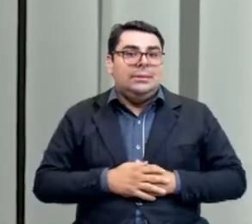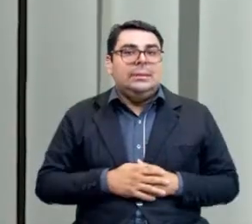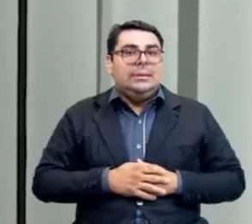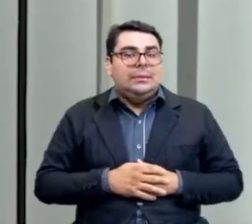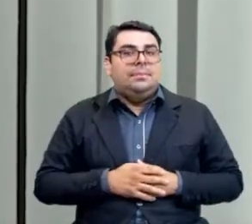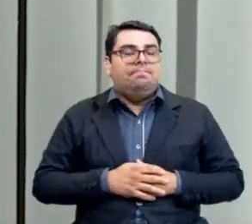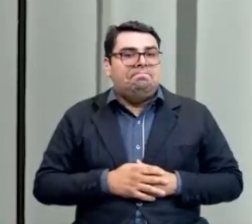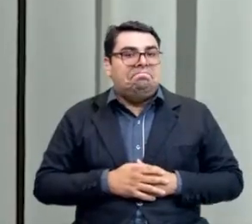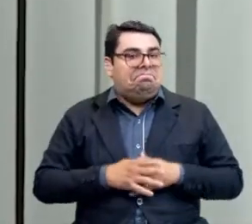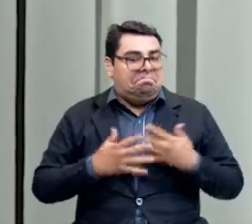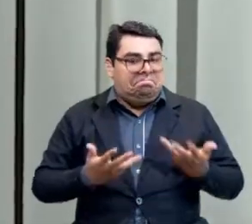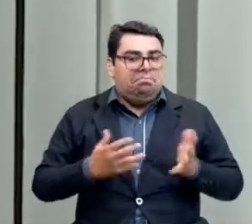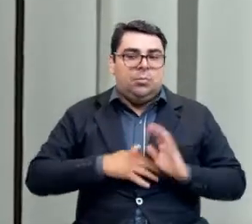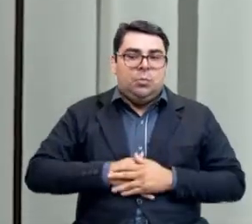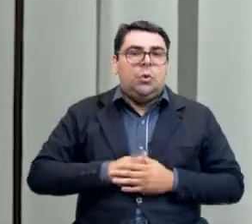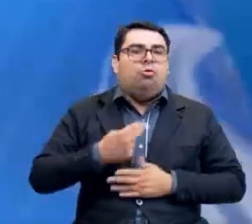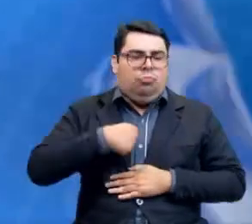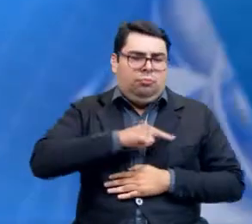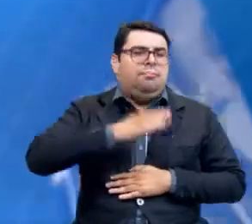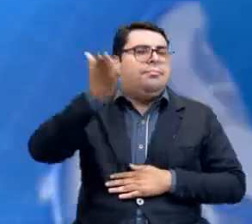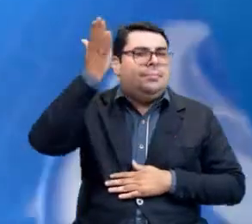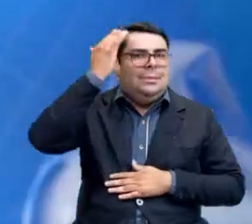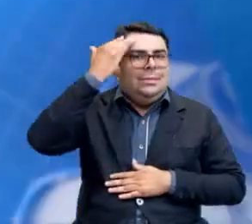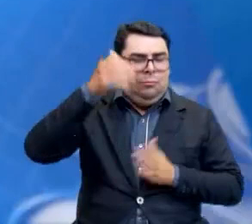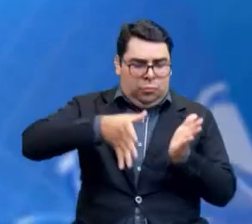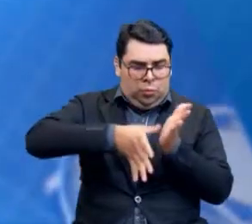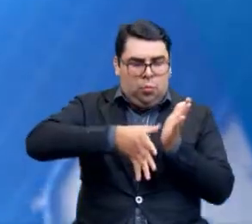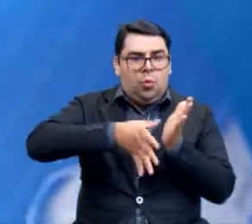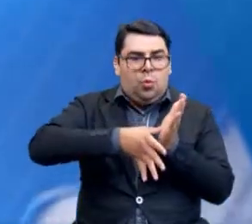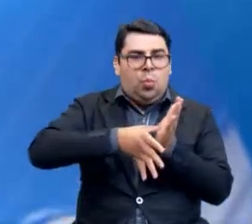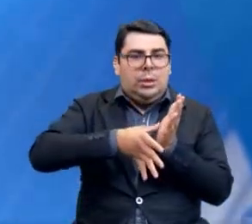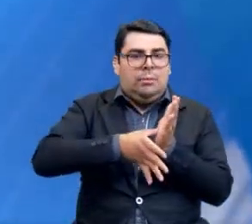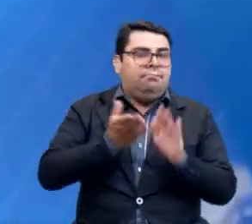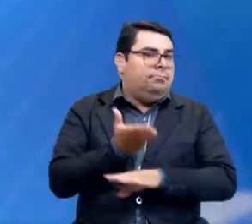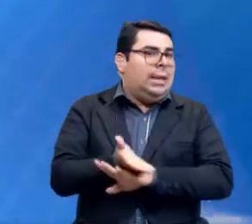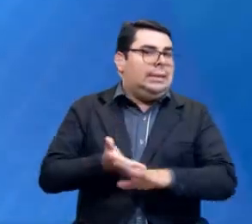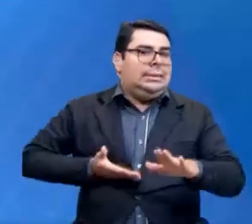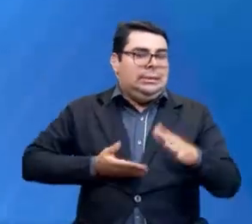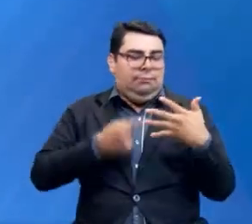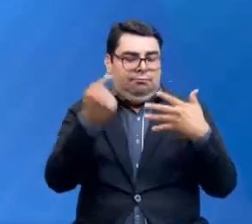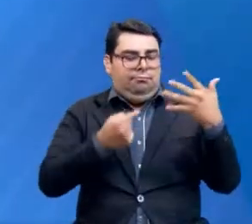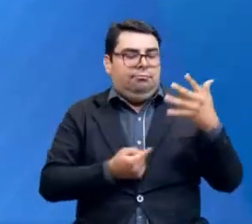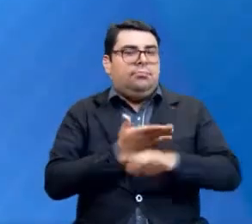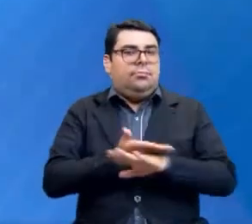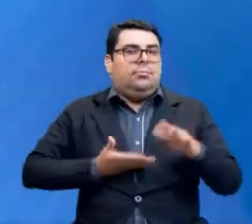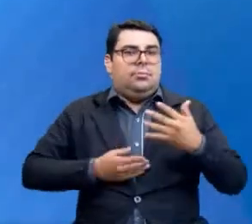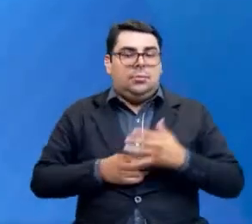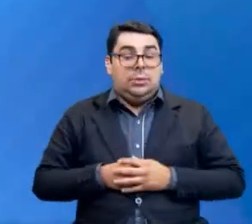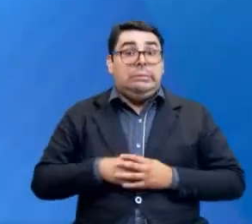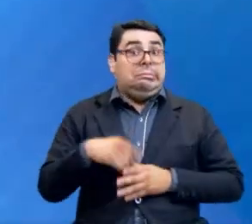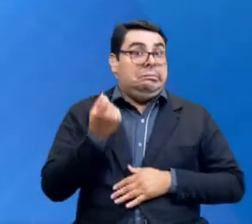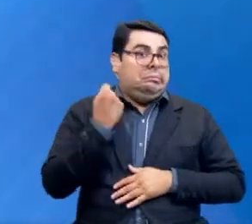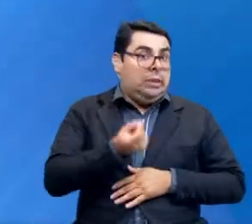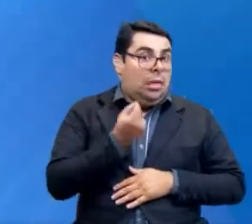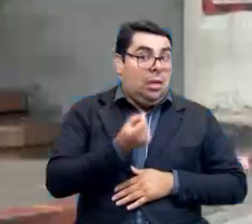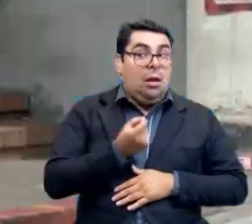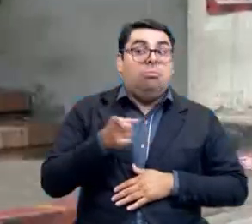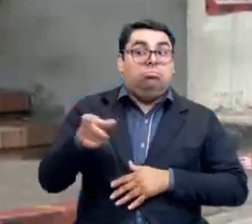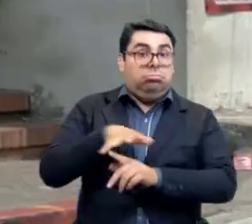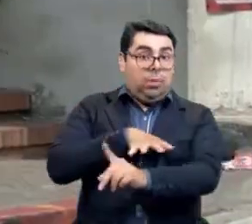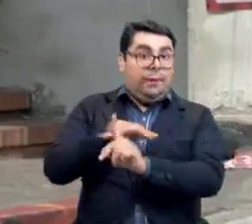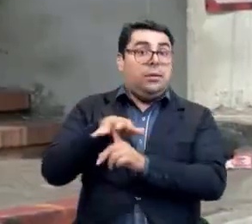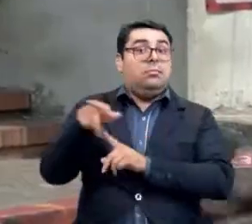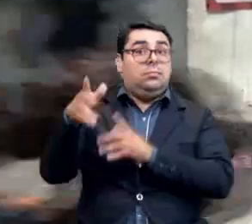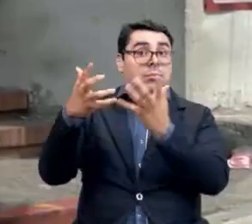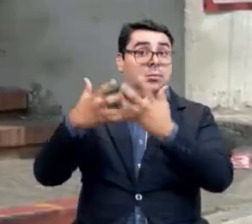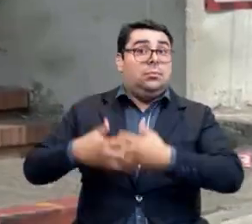a que nosotros sabemos de que es un requisito el tema de la huella, porque esto es algo muy delicado, esto es algo que afecta a esas empresas, entonces